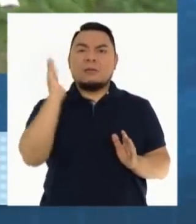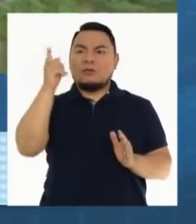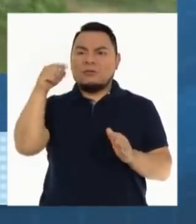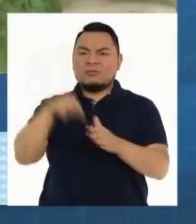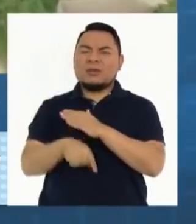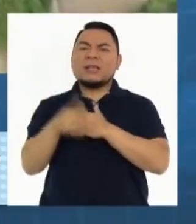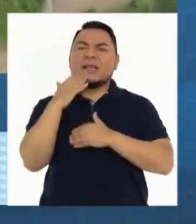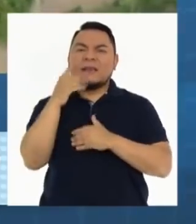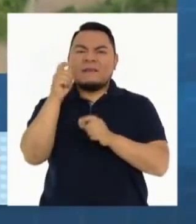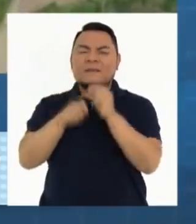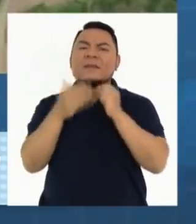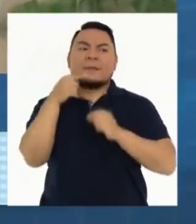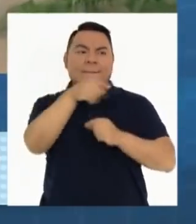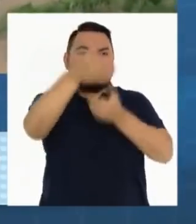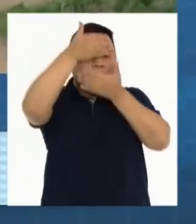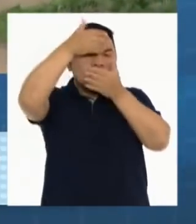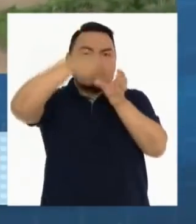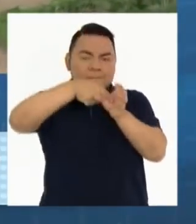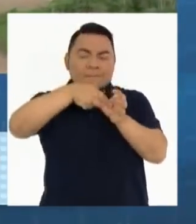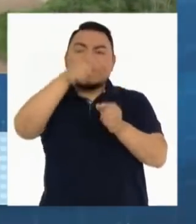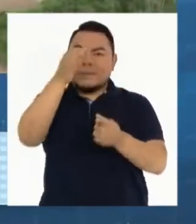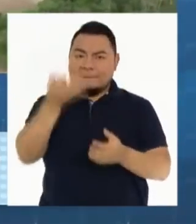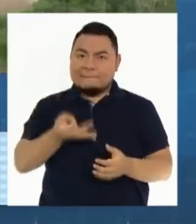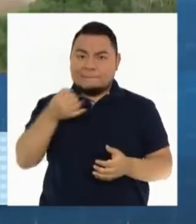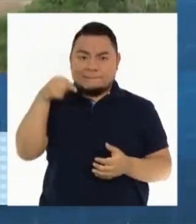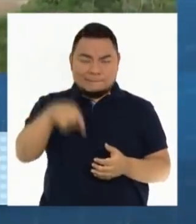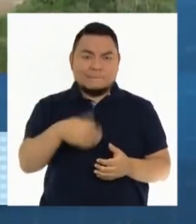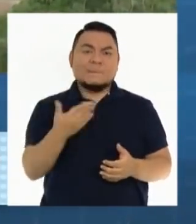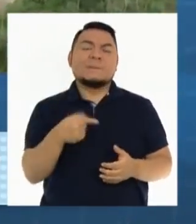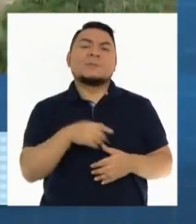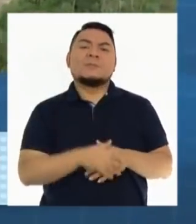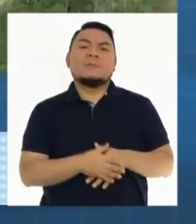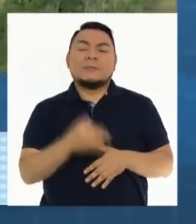En verdad, la amenaza real en esta zona, pues,